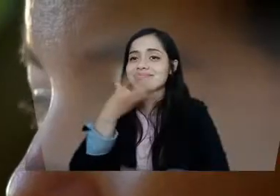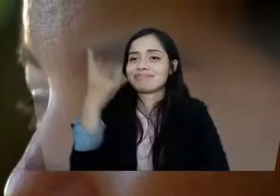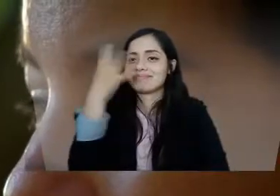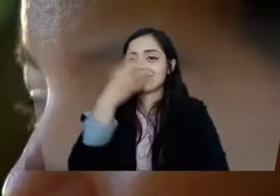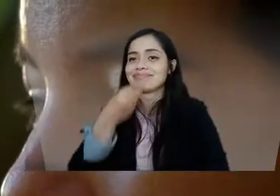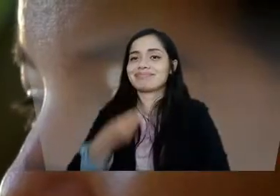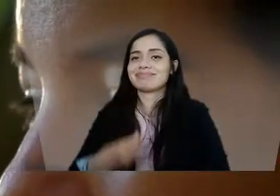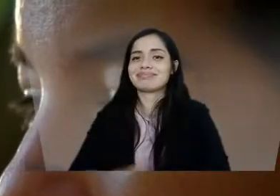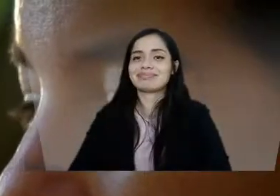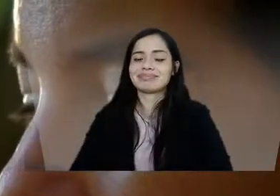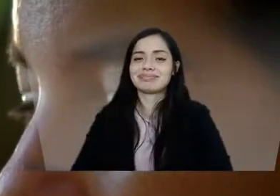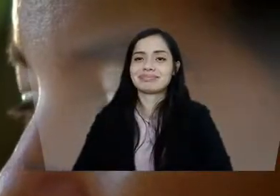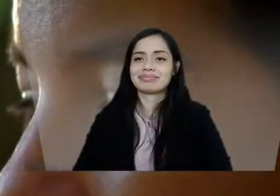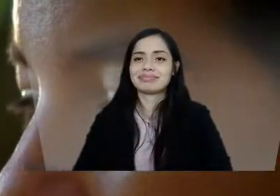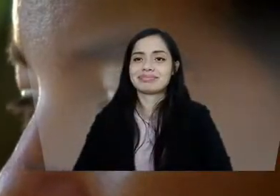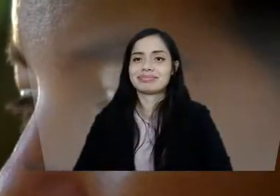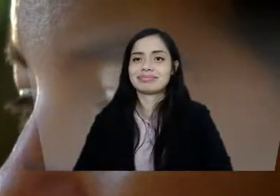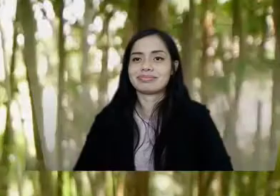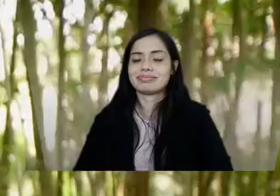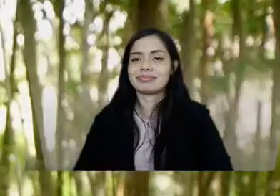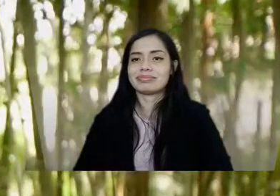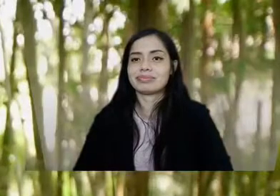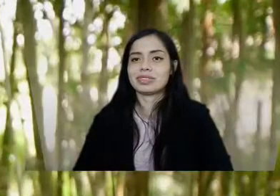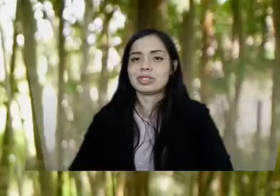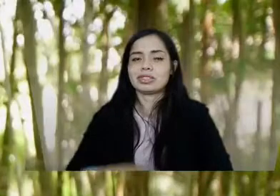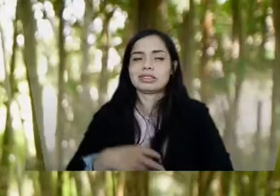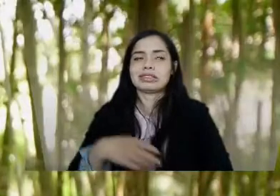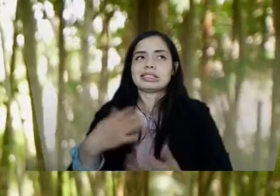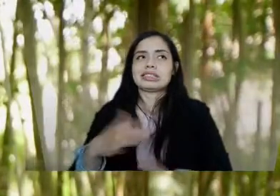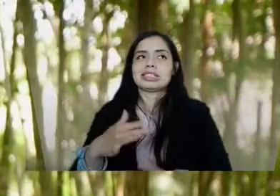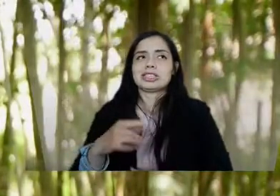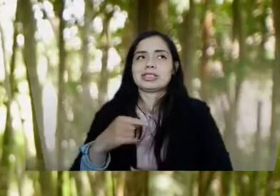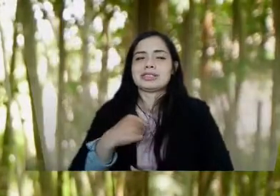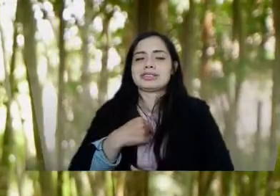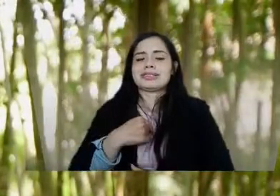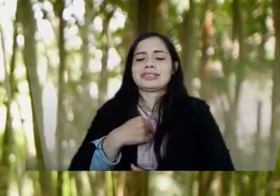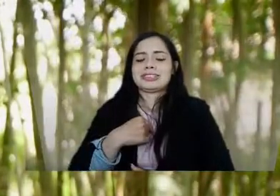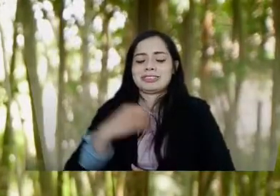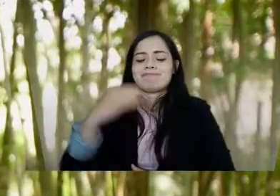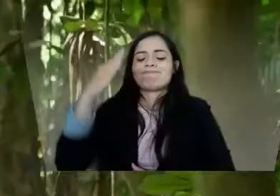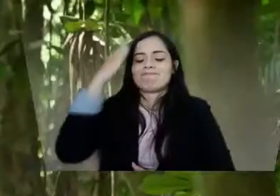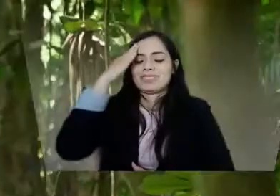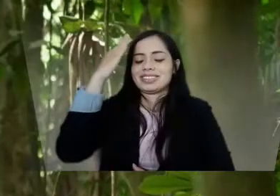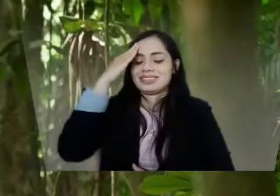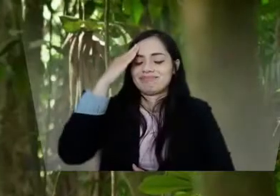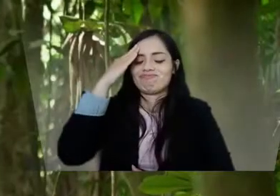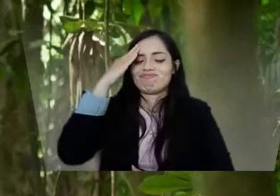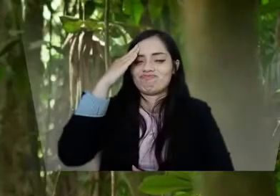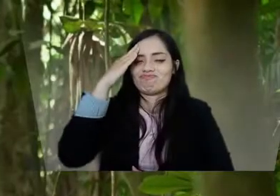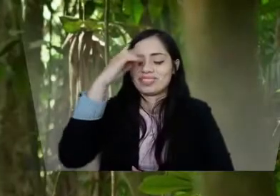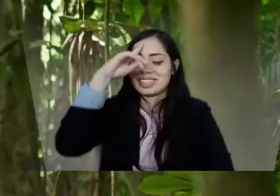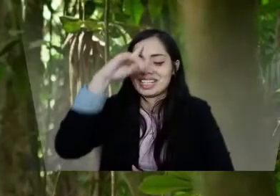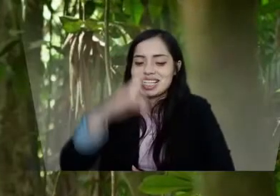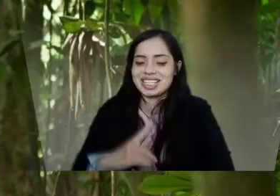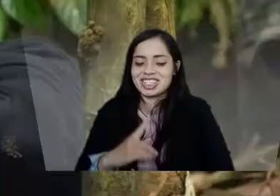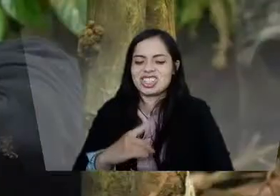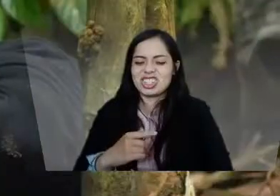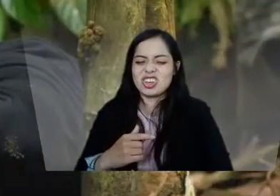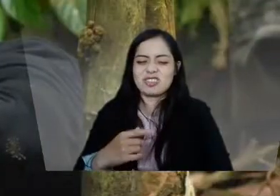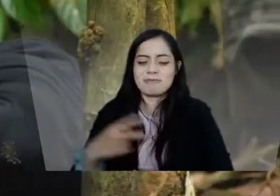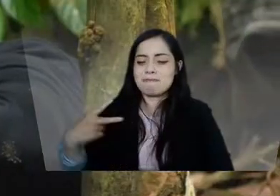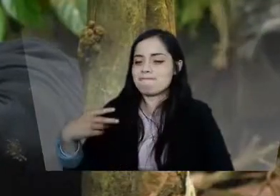Ese fue como el momento decisivo en el que supe que iba a estudiar aves por el resto de mi vida.